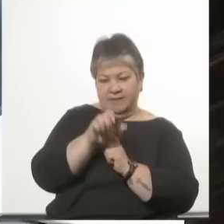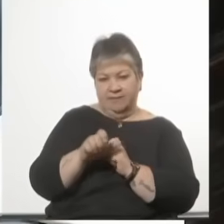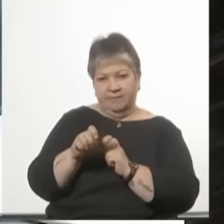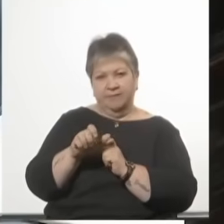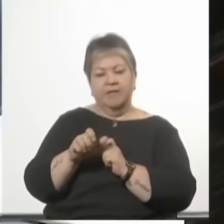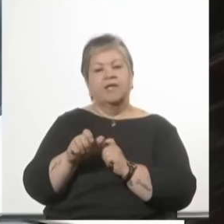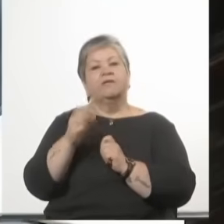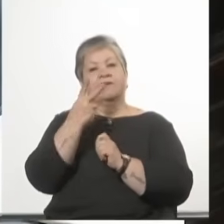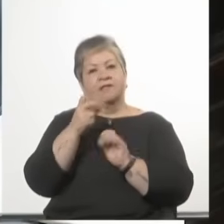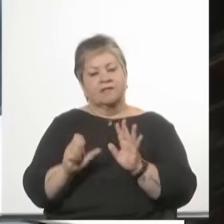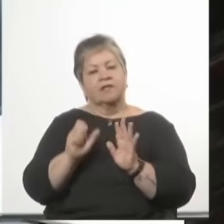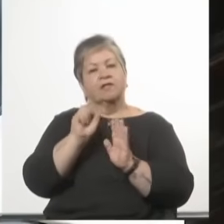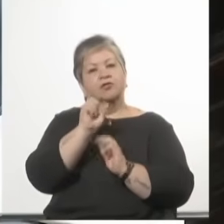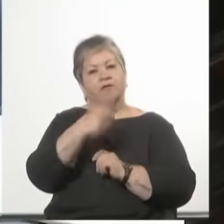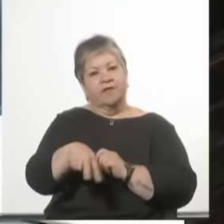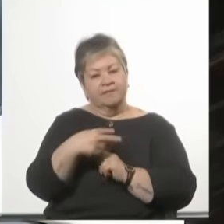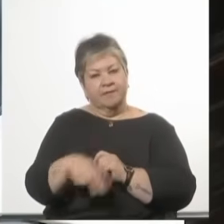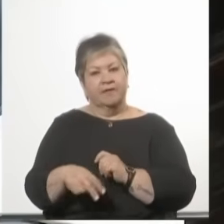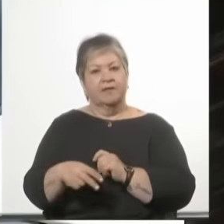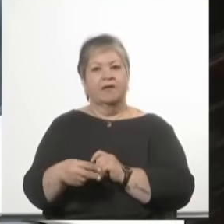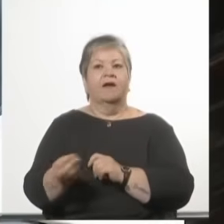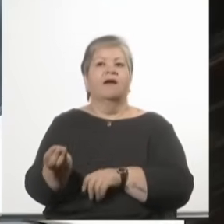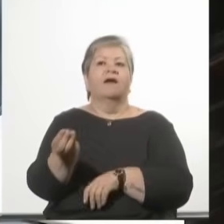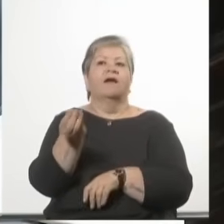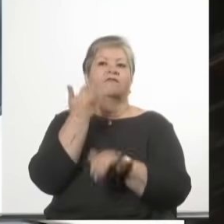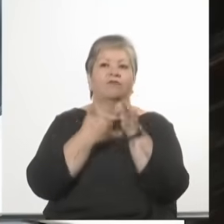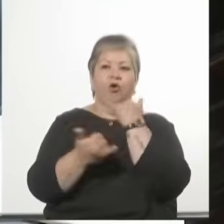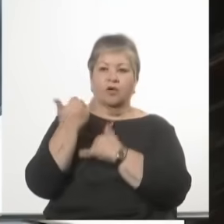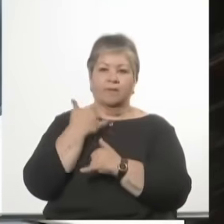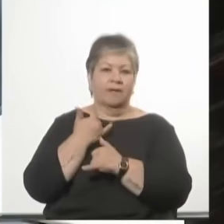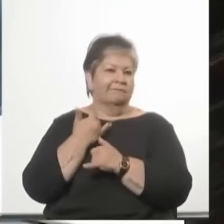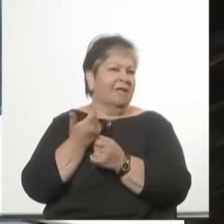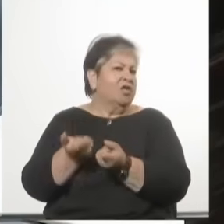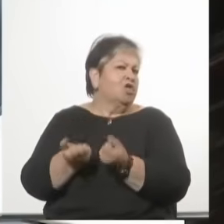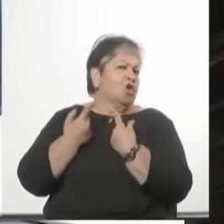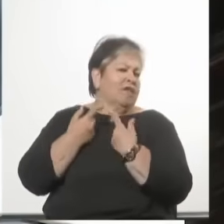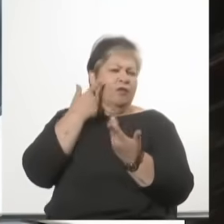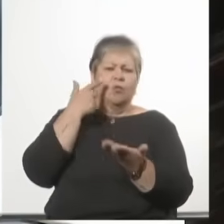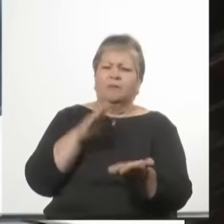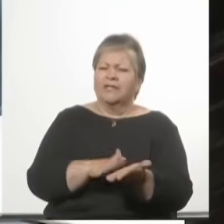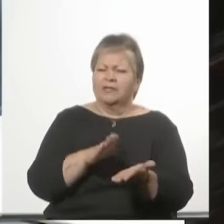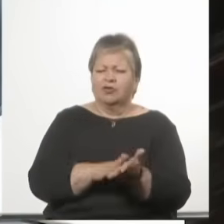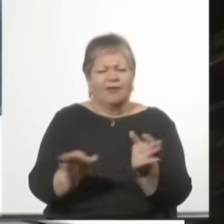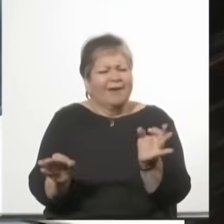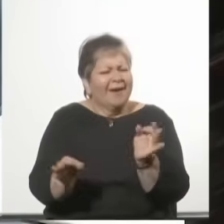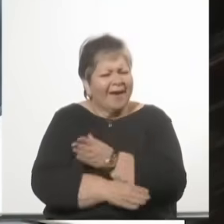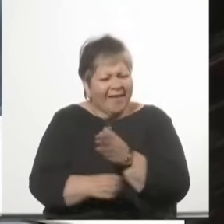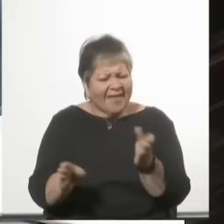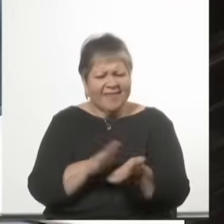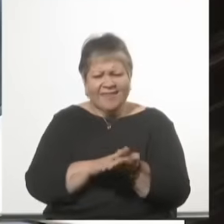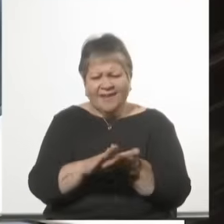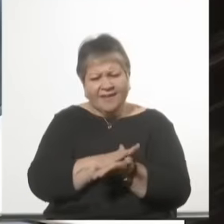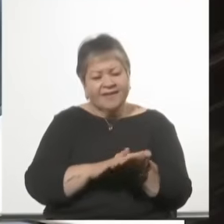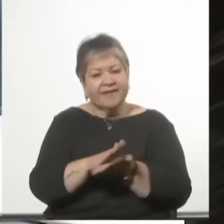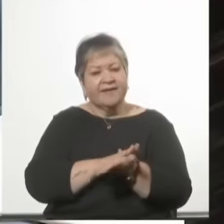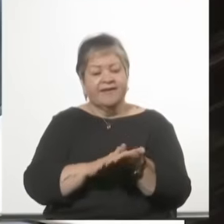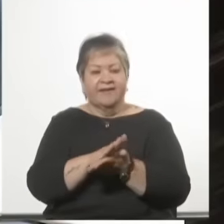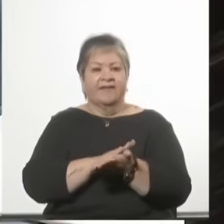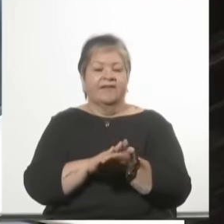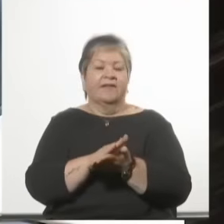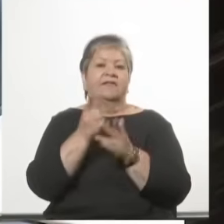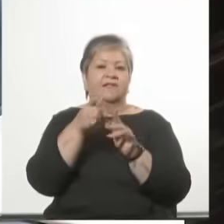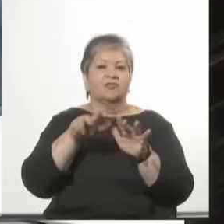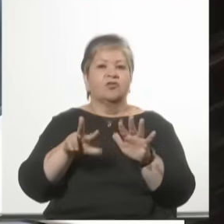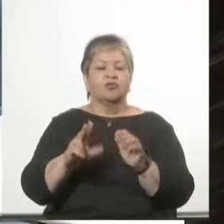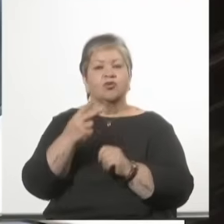El 26 de noviembre informa, sin aportar una sola documentación que respalde sus afirmaciones, que el día